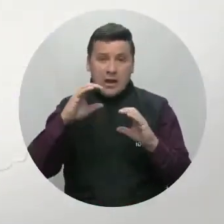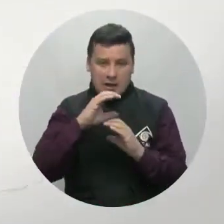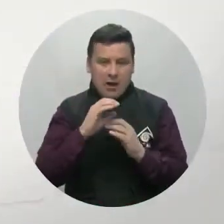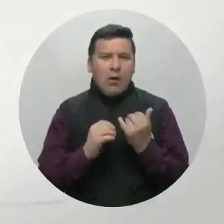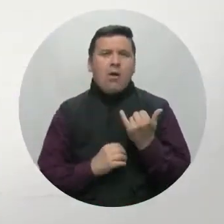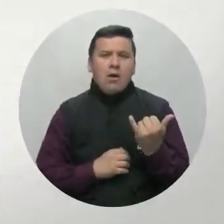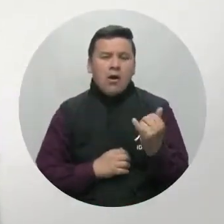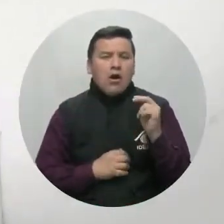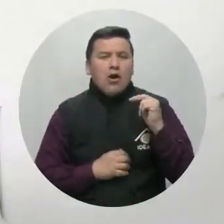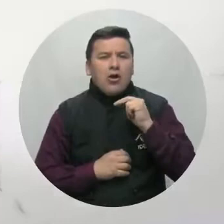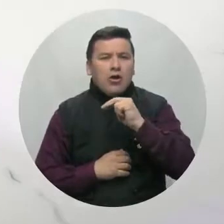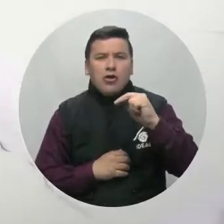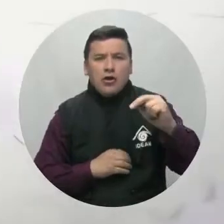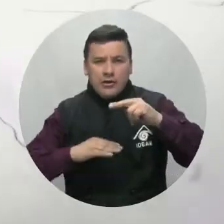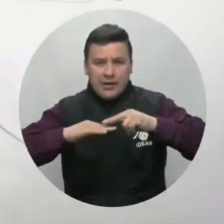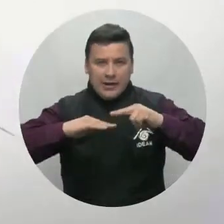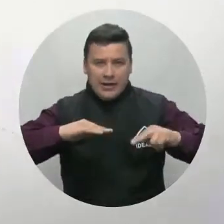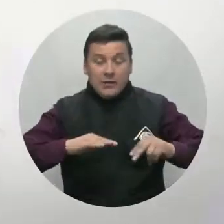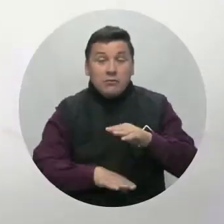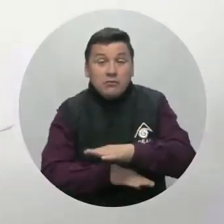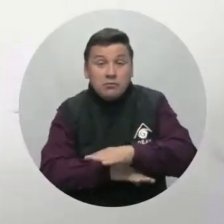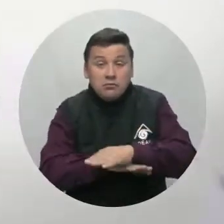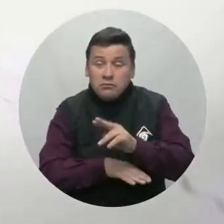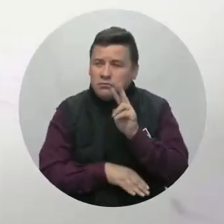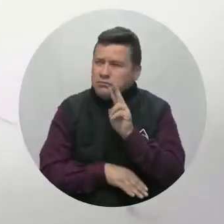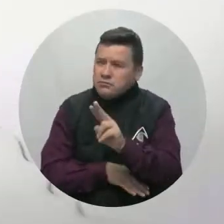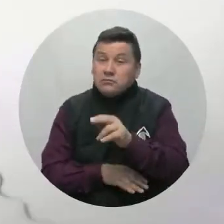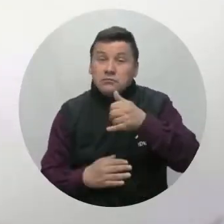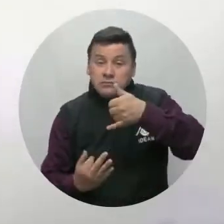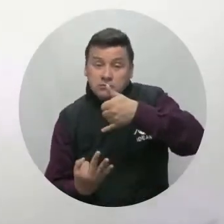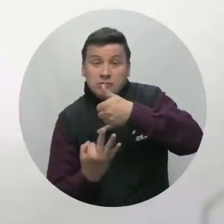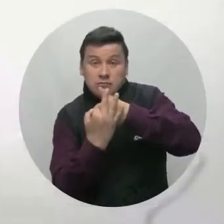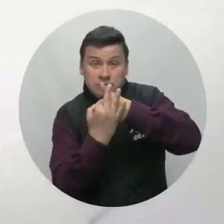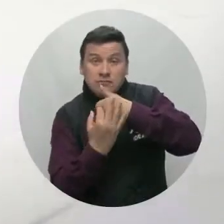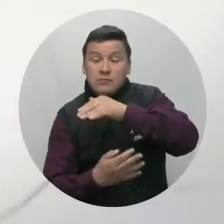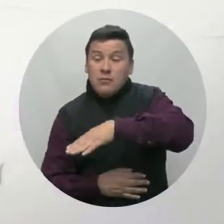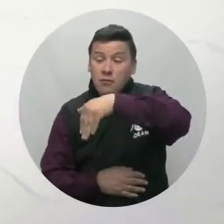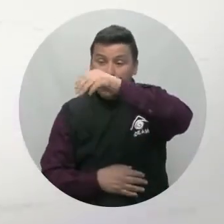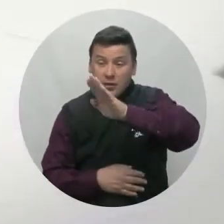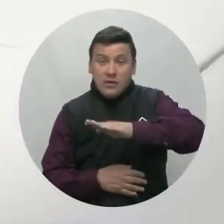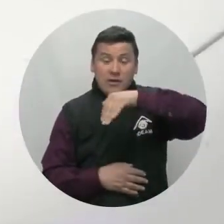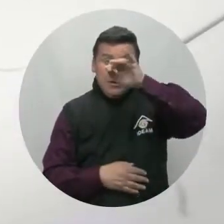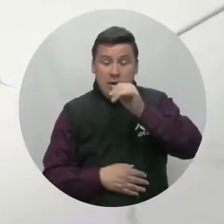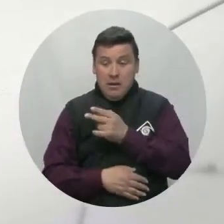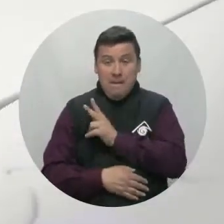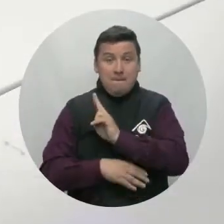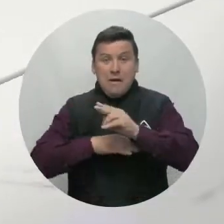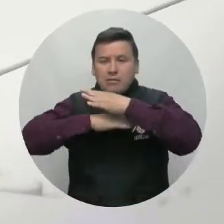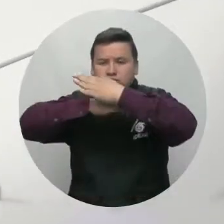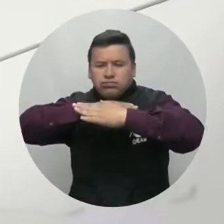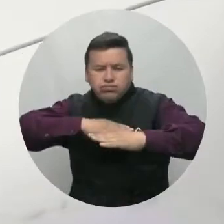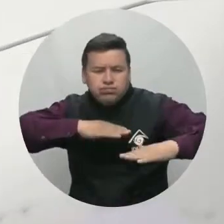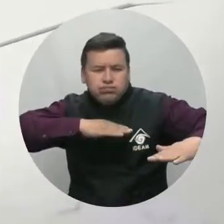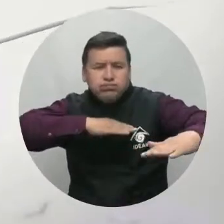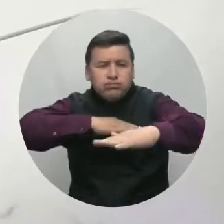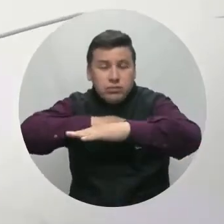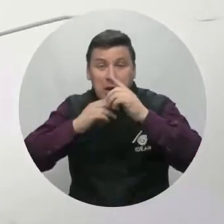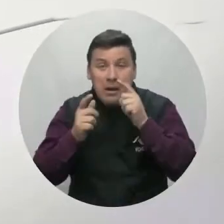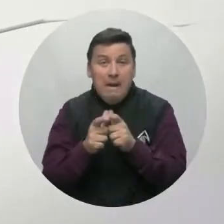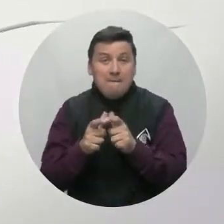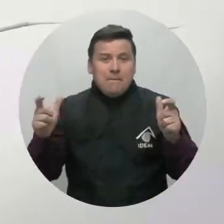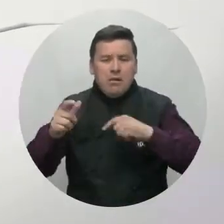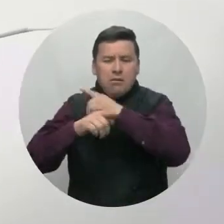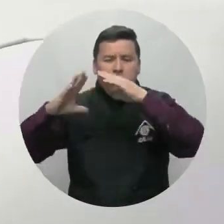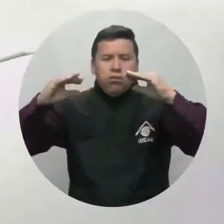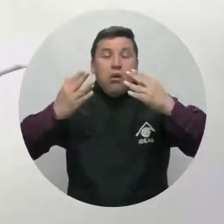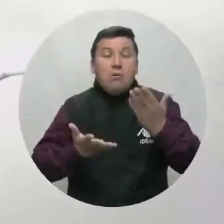Cauca y en sectores del norte de Nariño. La tarde subiendo a las regiones andinas en nuestras montañas, valles y sus poblaciones, espera cielo